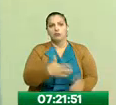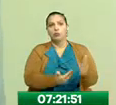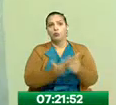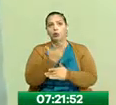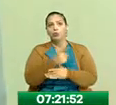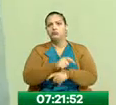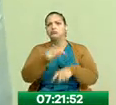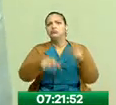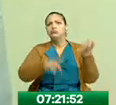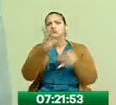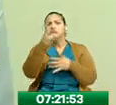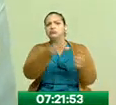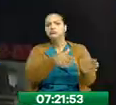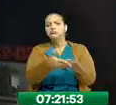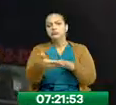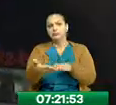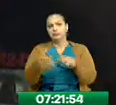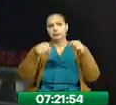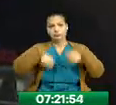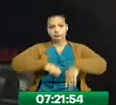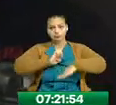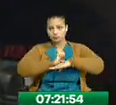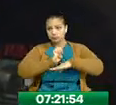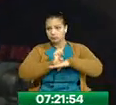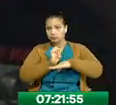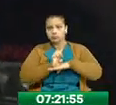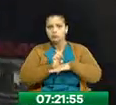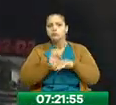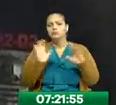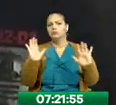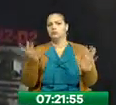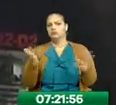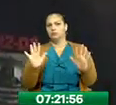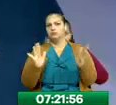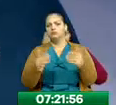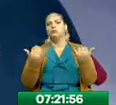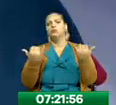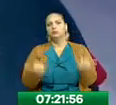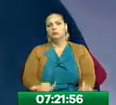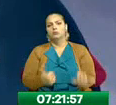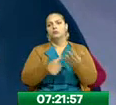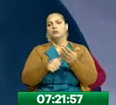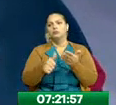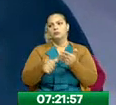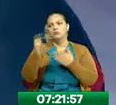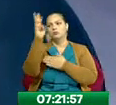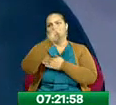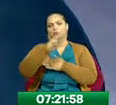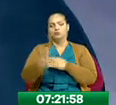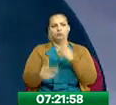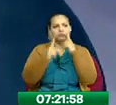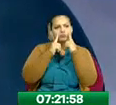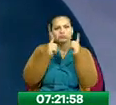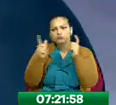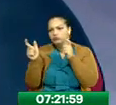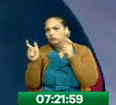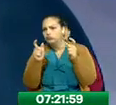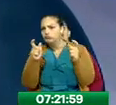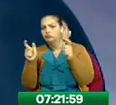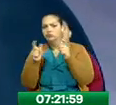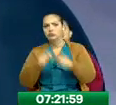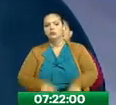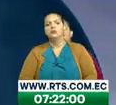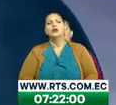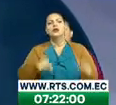se descarta la presencia del nuevo virus y se toman medidas de prevención. Con los 365 días del año, el ministerio